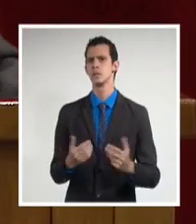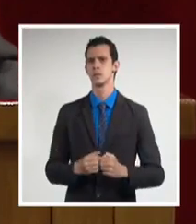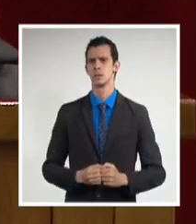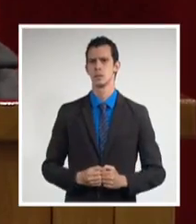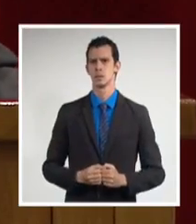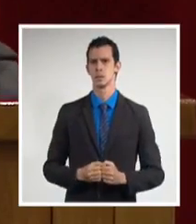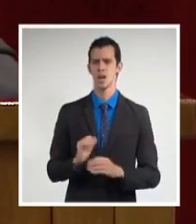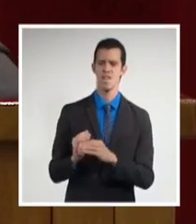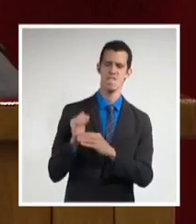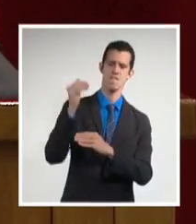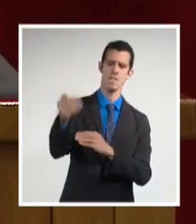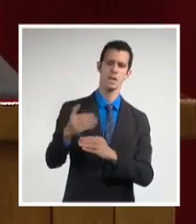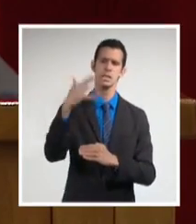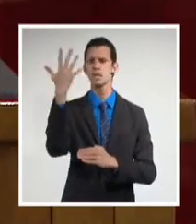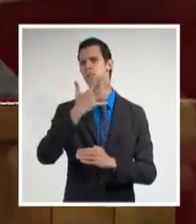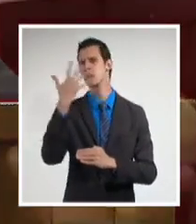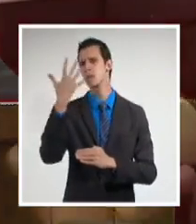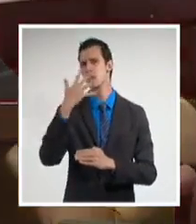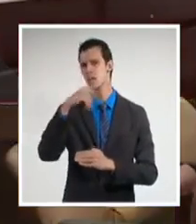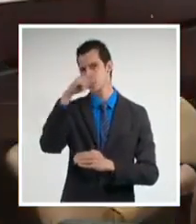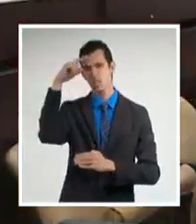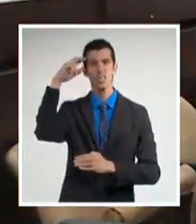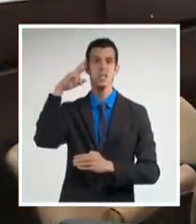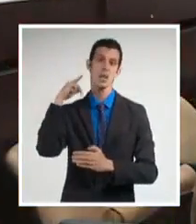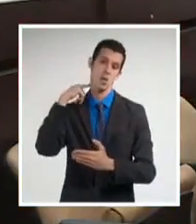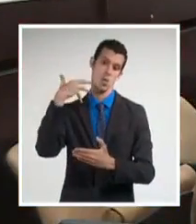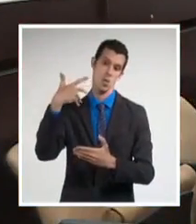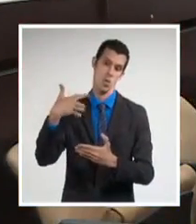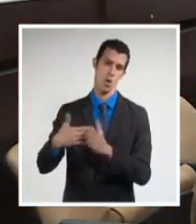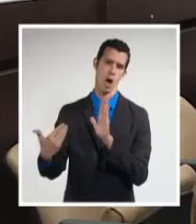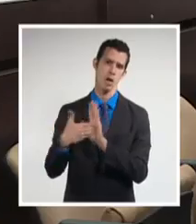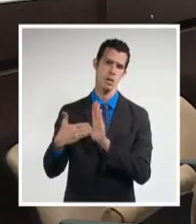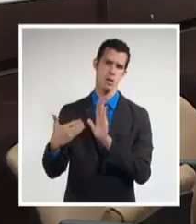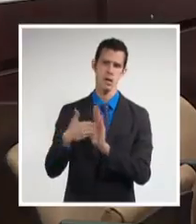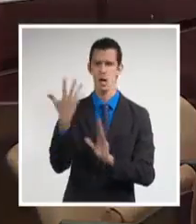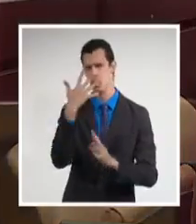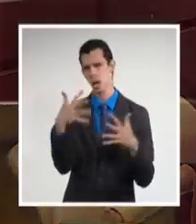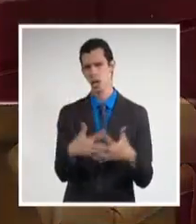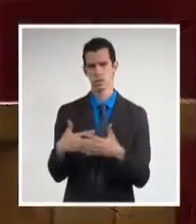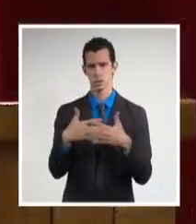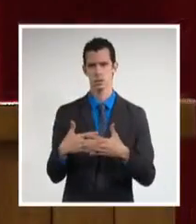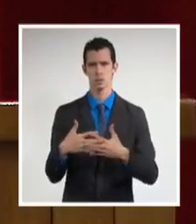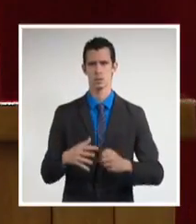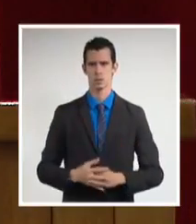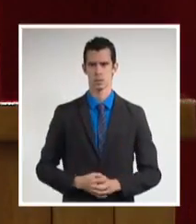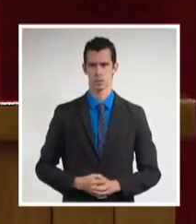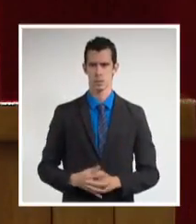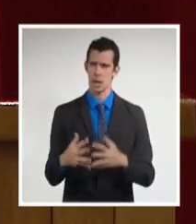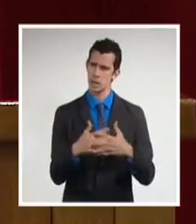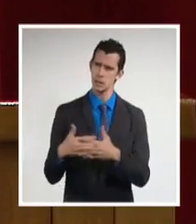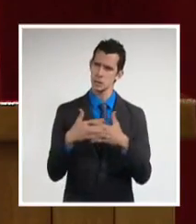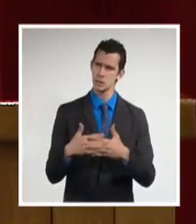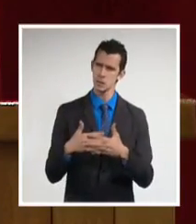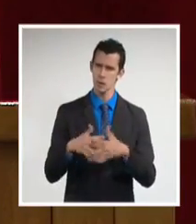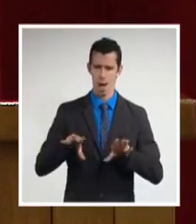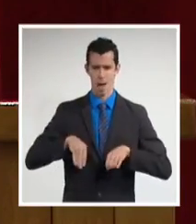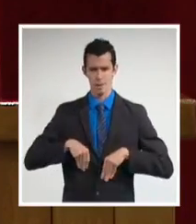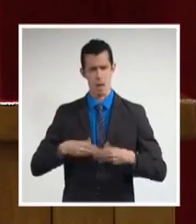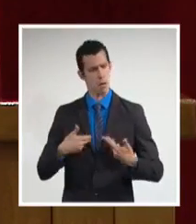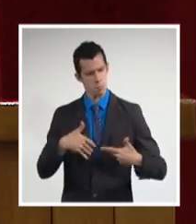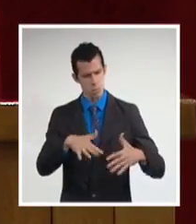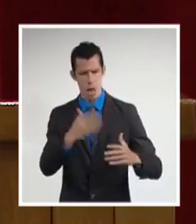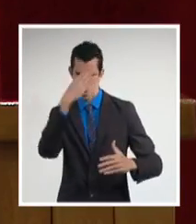adversario poderoso que lleva siglos al acecho. Ese adversario no acepta la soberanía y odia nuestro sistema